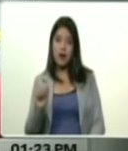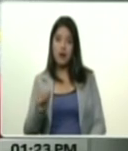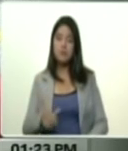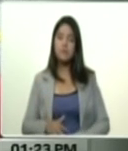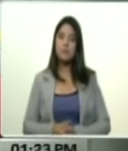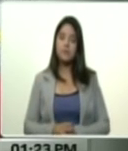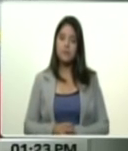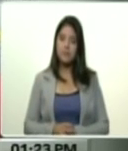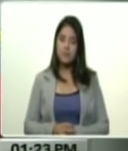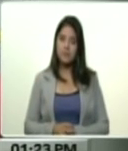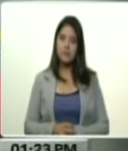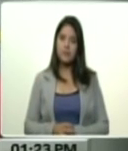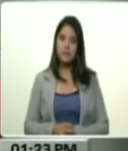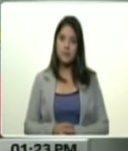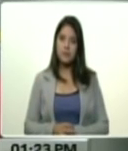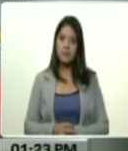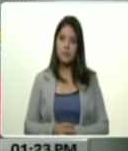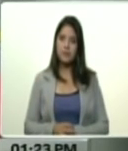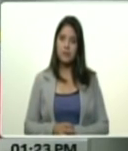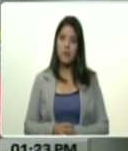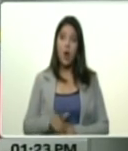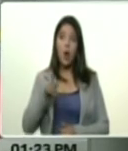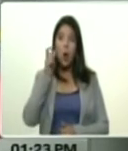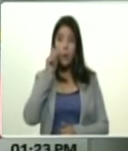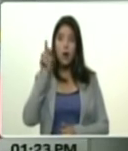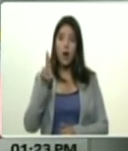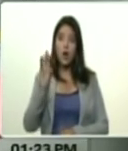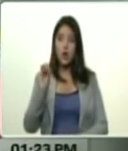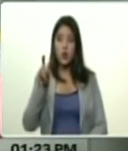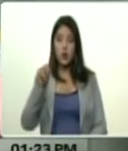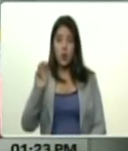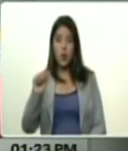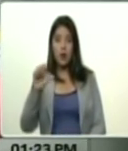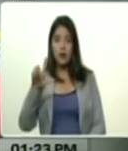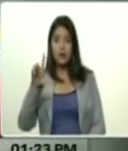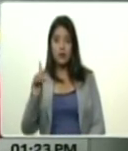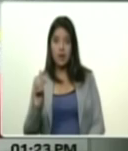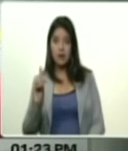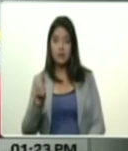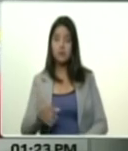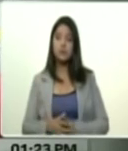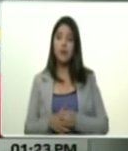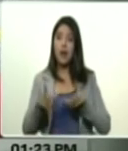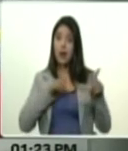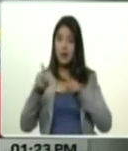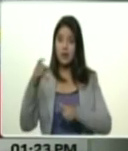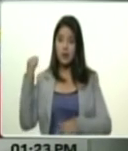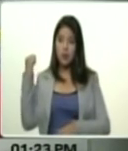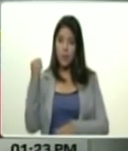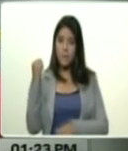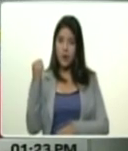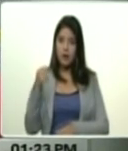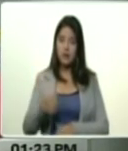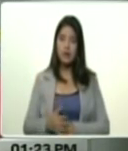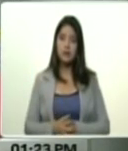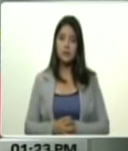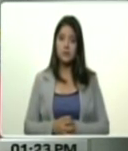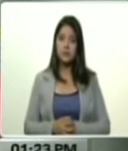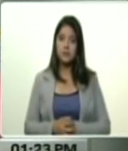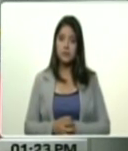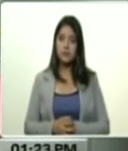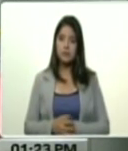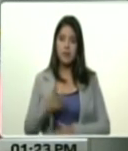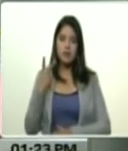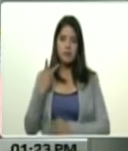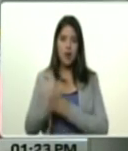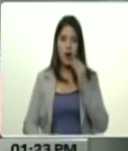BR-150, donde el ciudadano Roland Ember Hernández Nares, victimario una vez que comete el delito, da la fuga